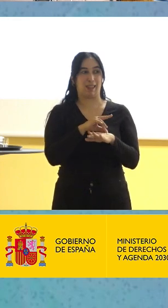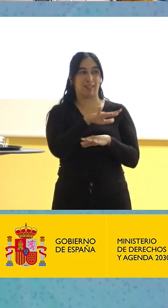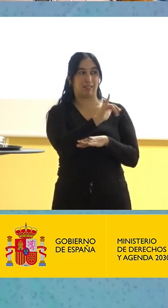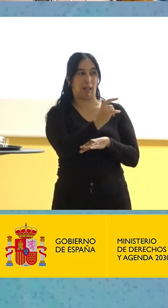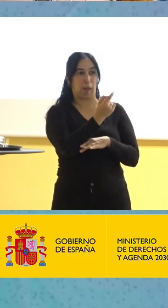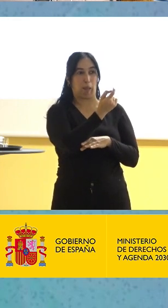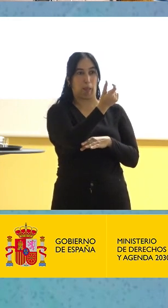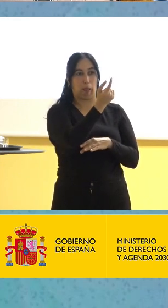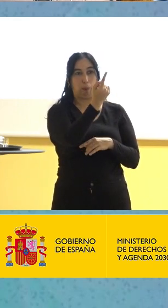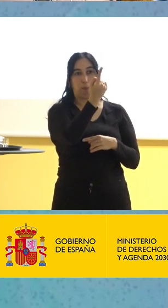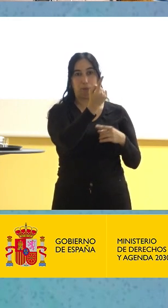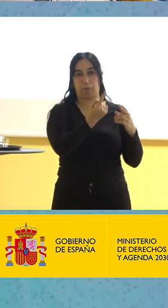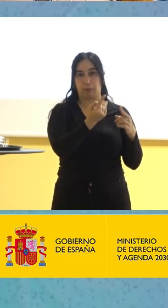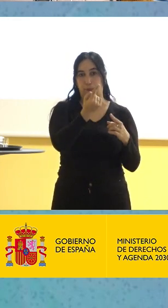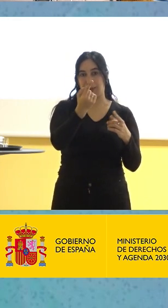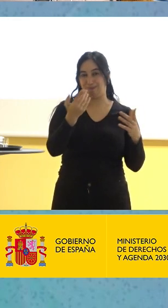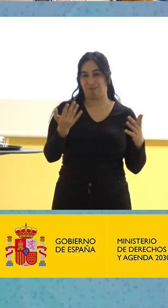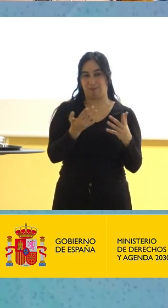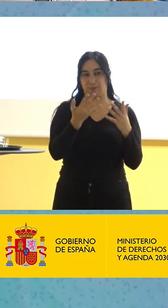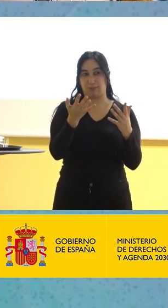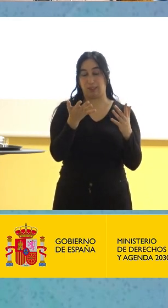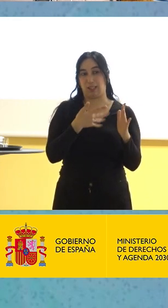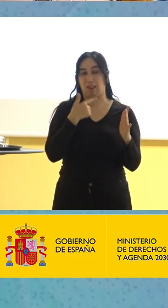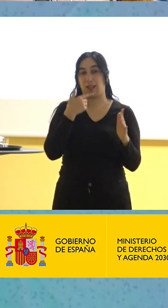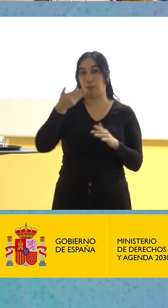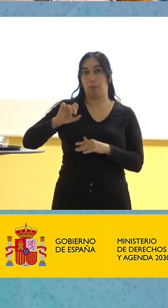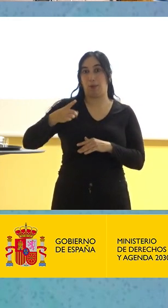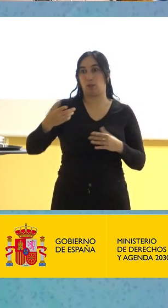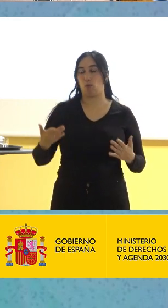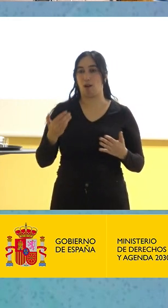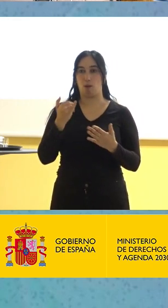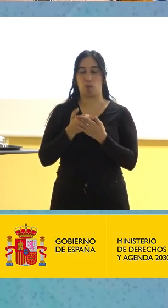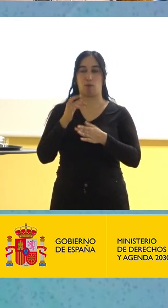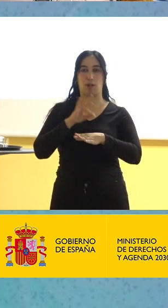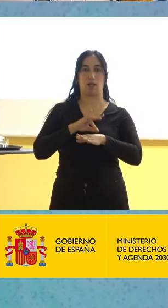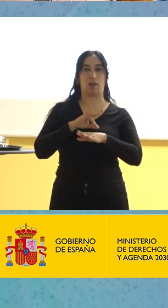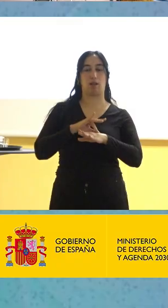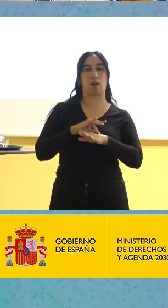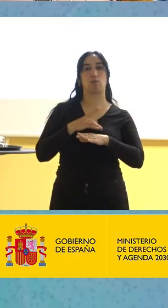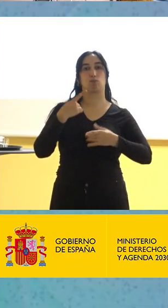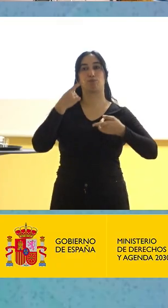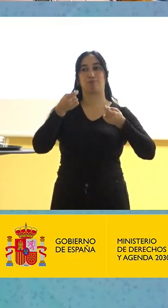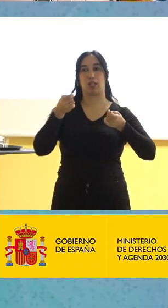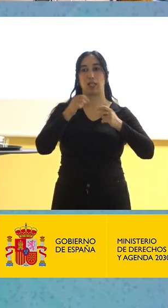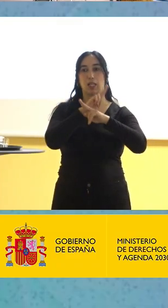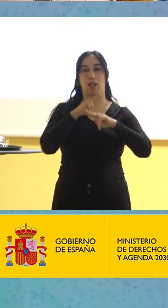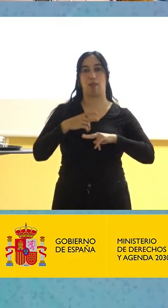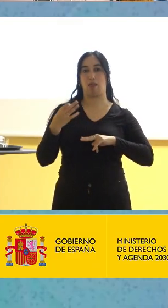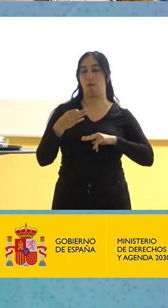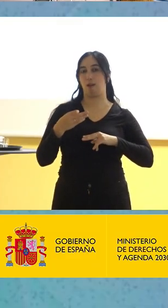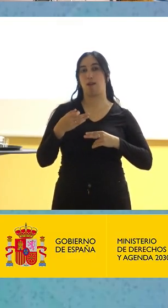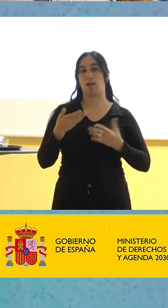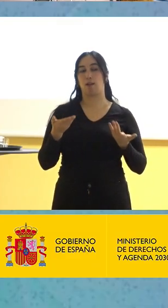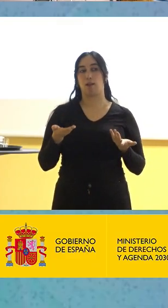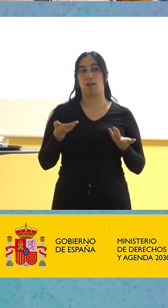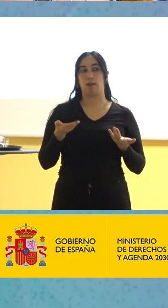prevalencia, pues digamos lo más relevante es realizar estos ensayos clínicos con coordinación internacional, ¿no?, y